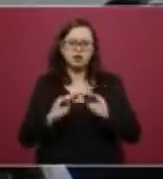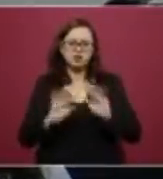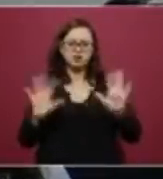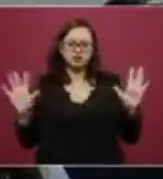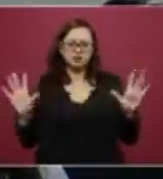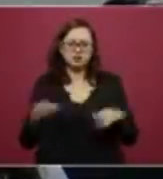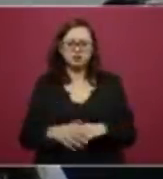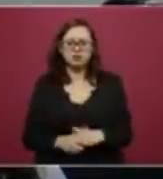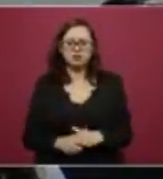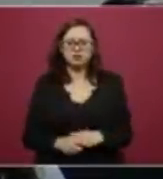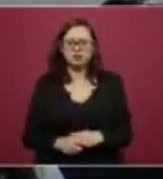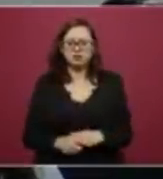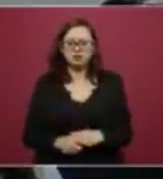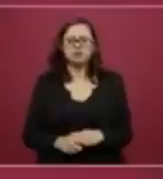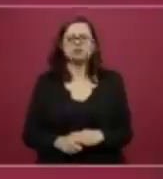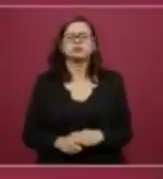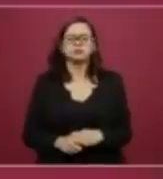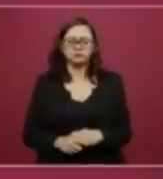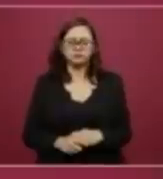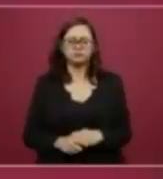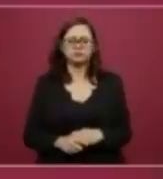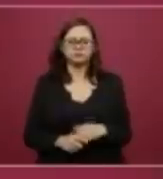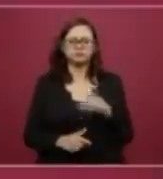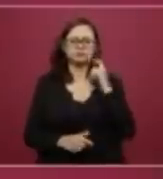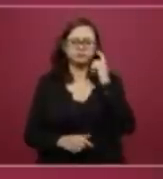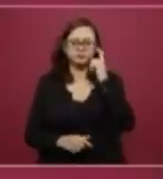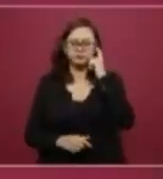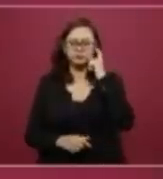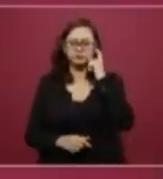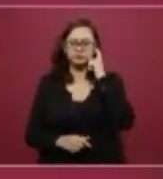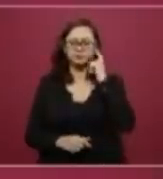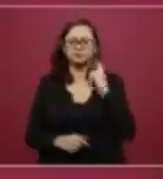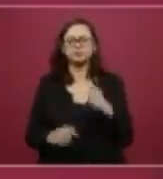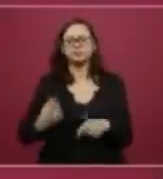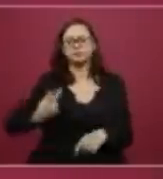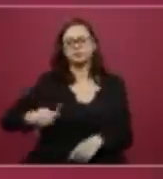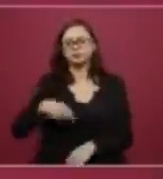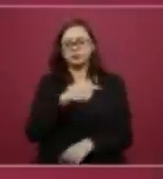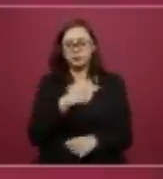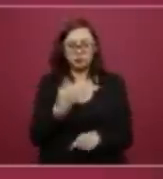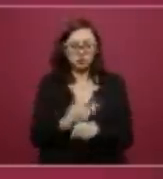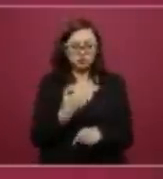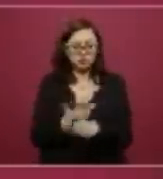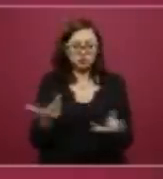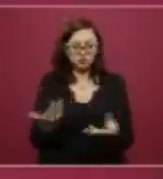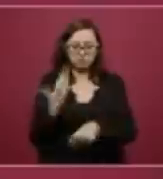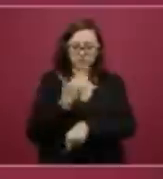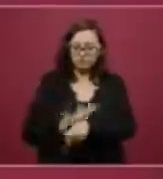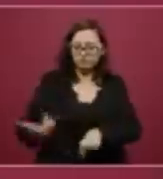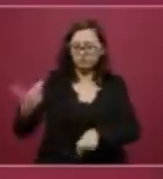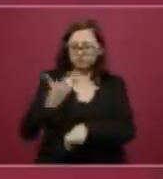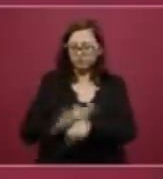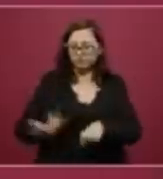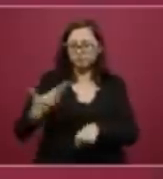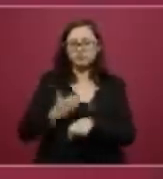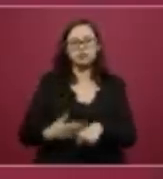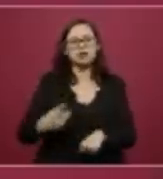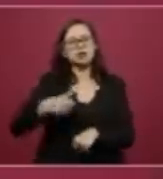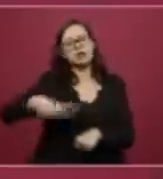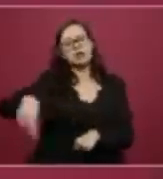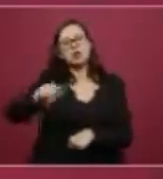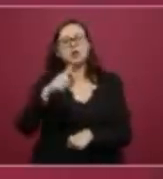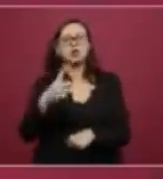Sí, estamos haciendo esta reestructuración sin estos despachos que